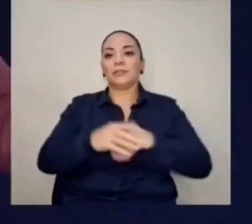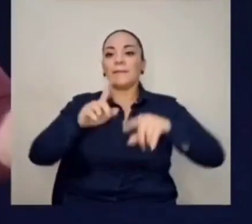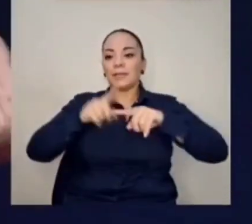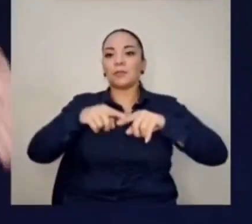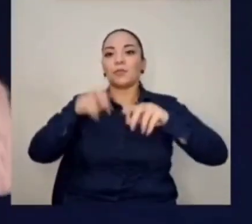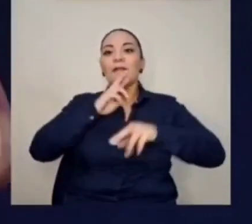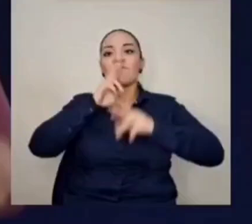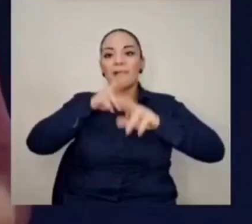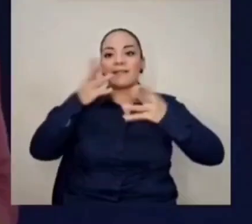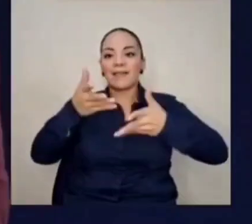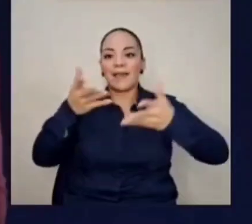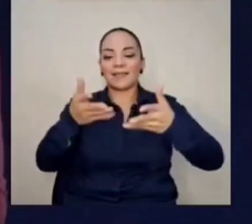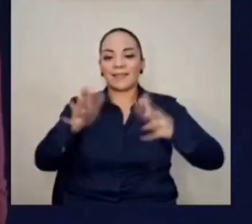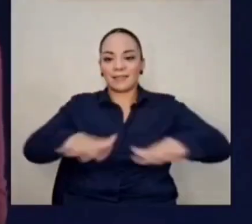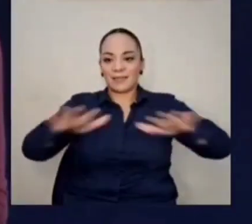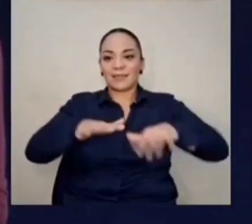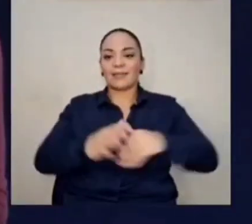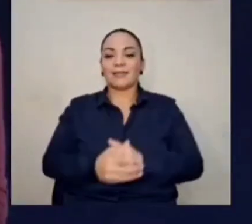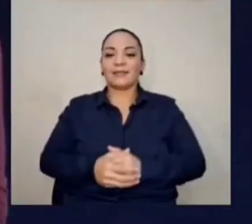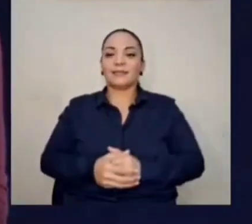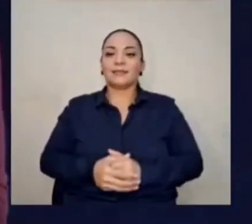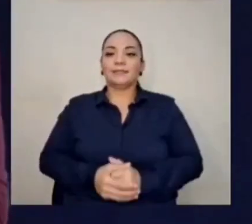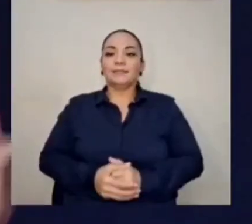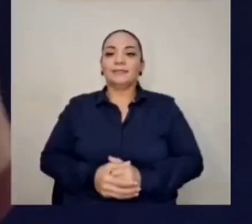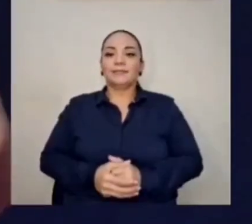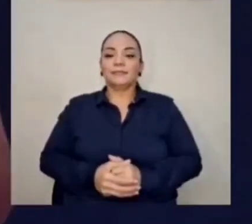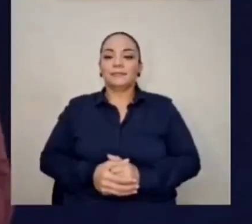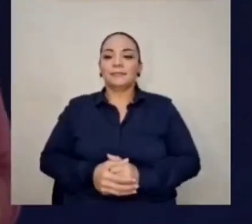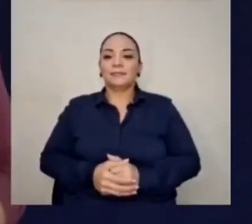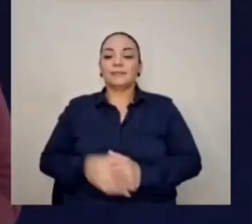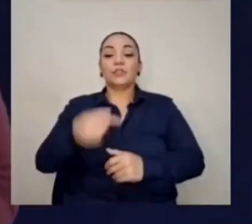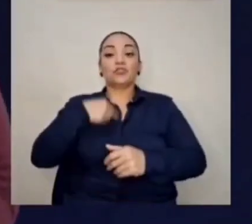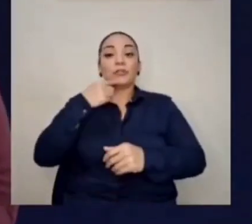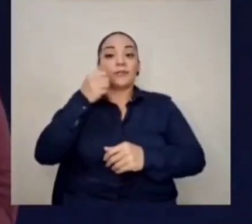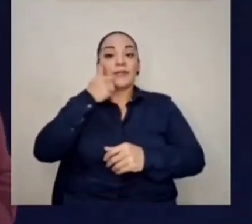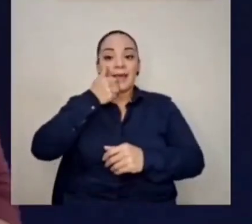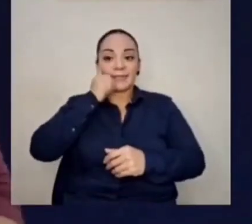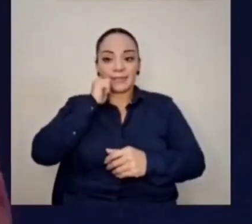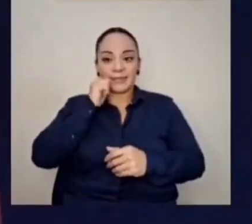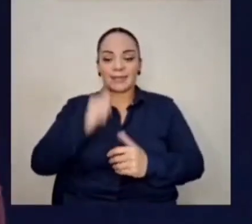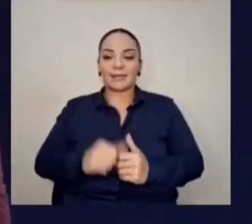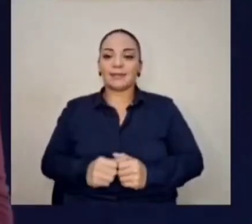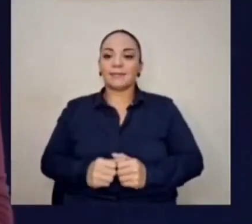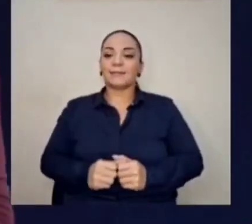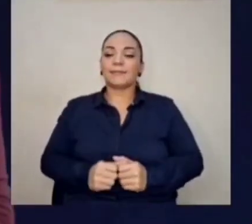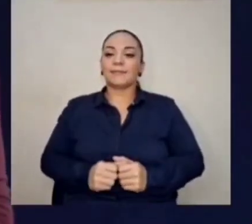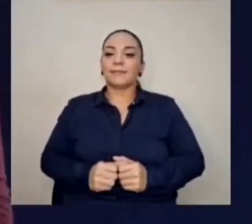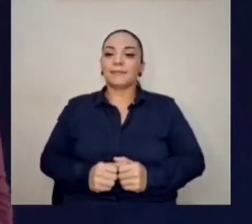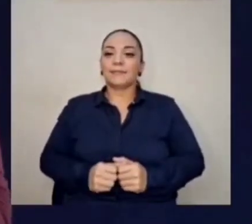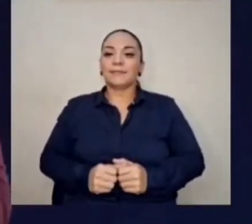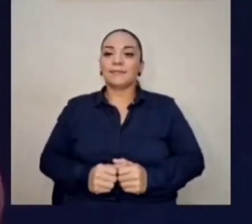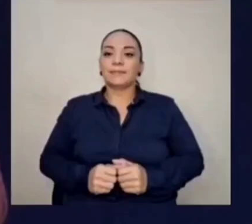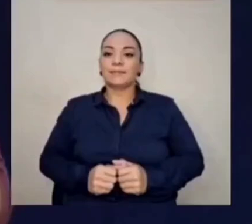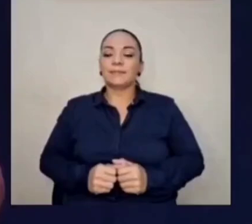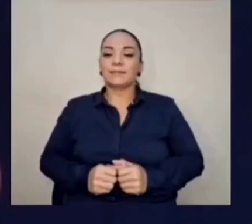que se ve y que está. Yo se los dije ayer en las